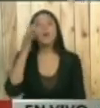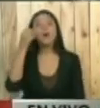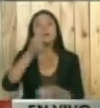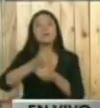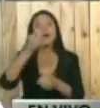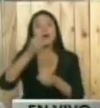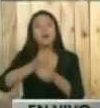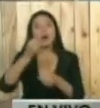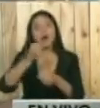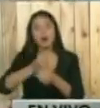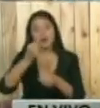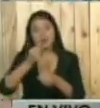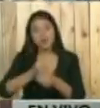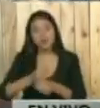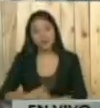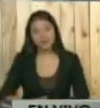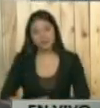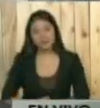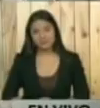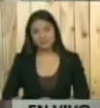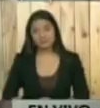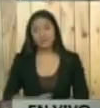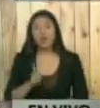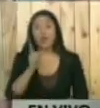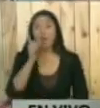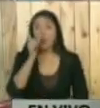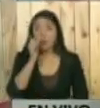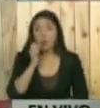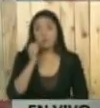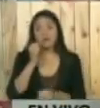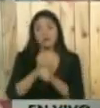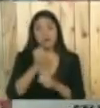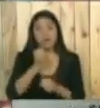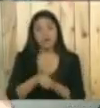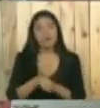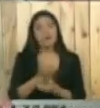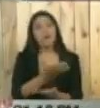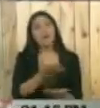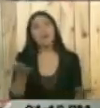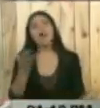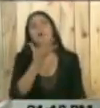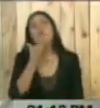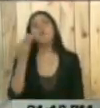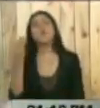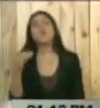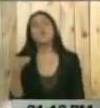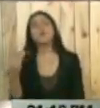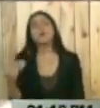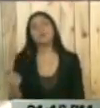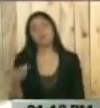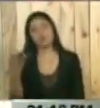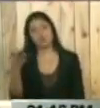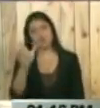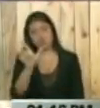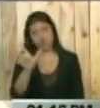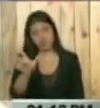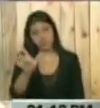trabajadoras, trabajadores, hombres trabajadores, a la juventud del Partido Socialista Unido de